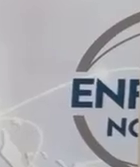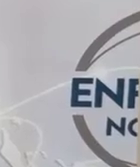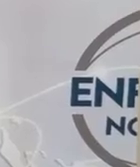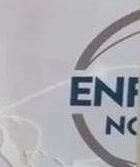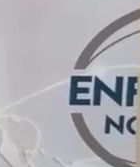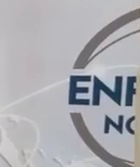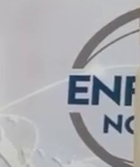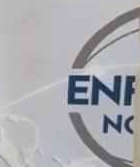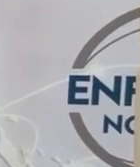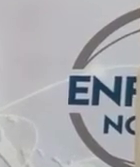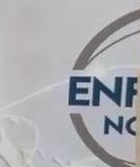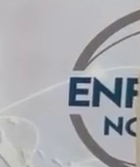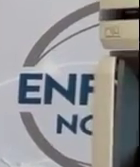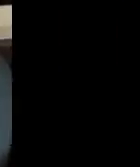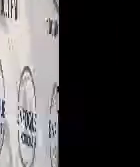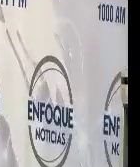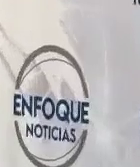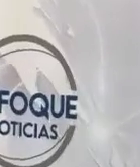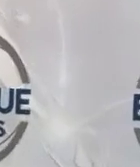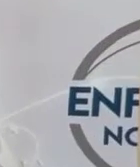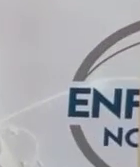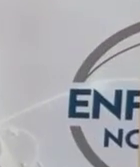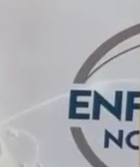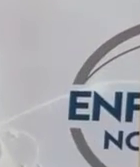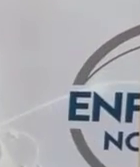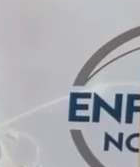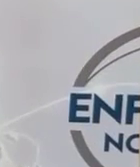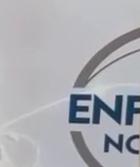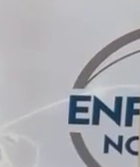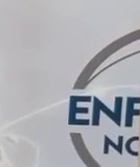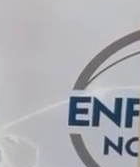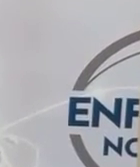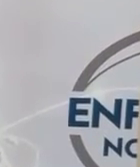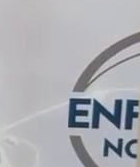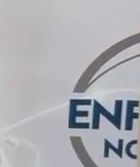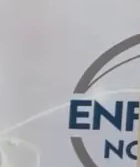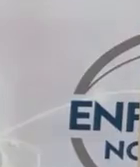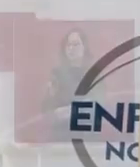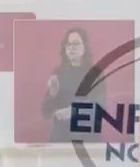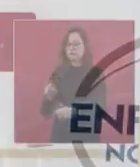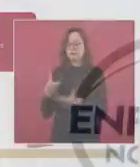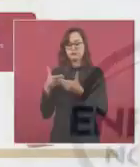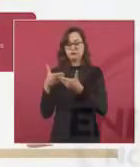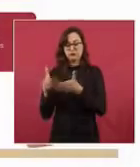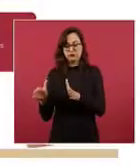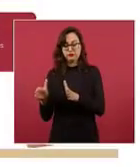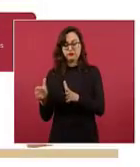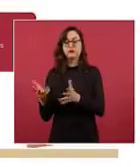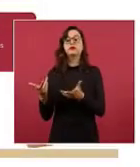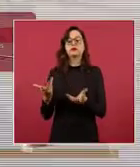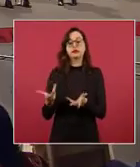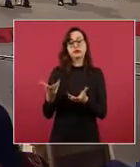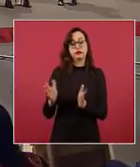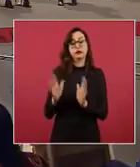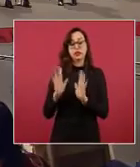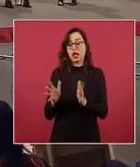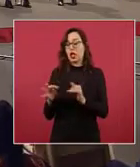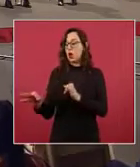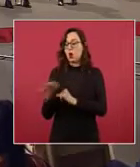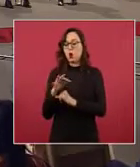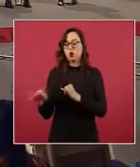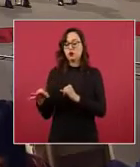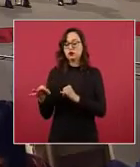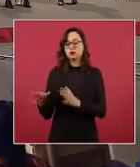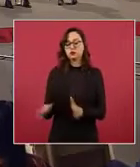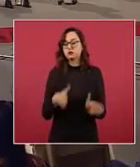A continuación, las 5 de Enfoque Noticias. Fíjese que a partir del próximo jueves se abrirá el registro para vacunar contra